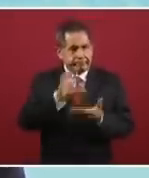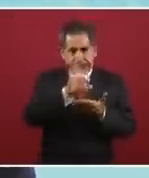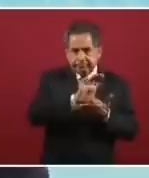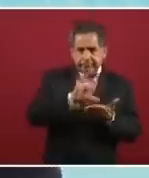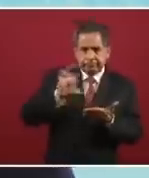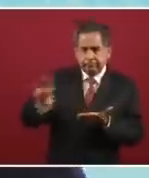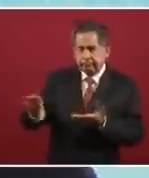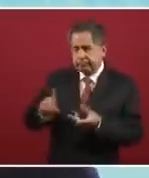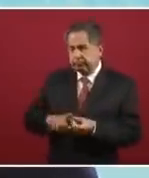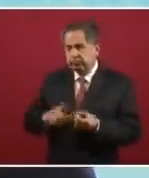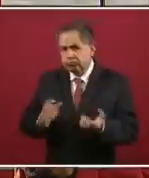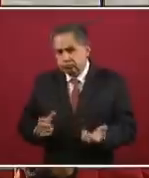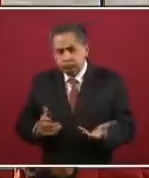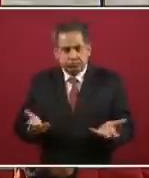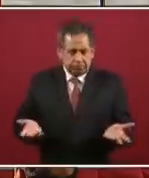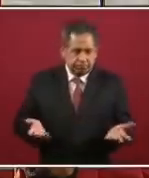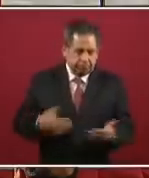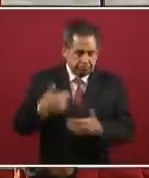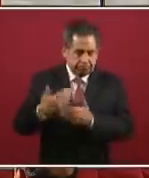Centroamérica.